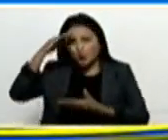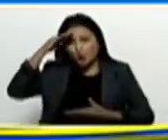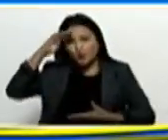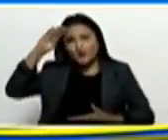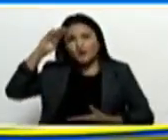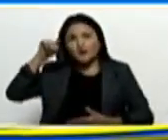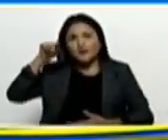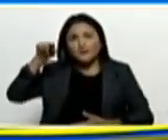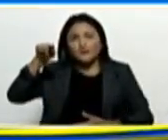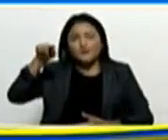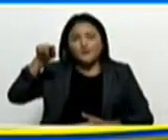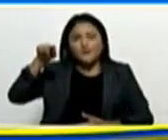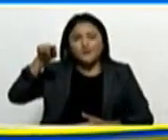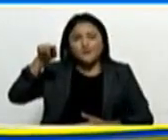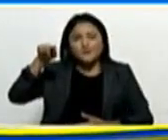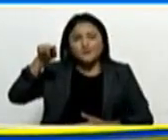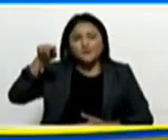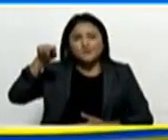y